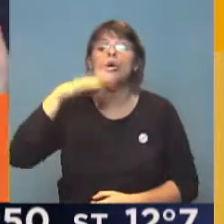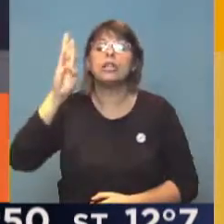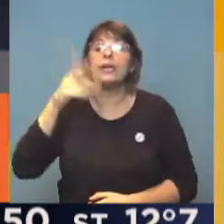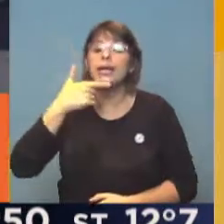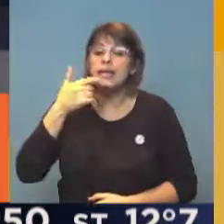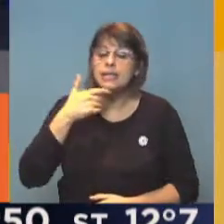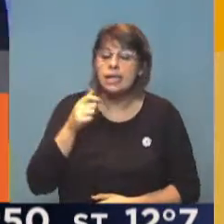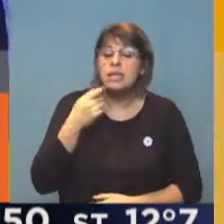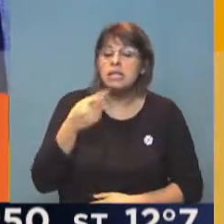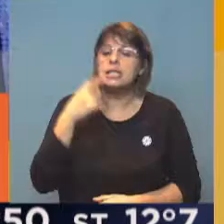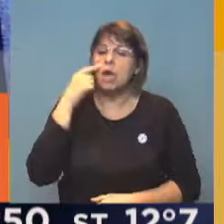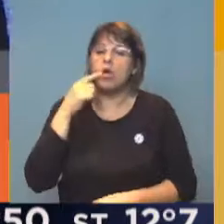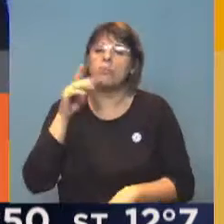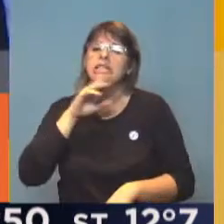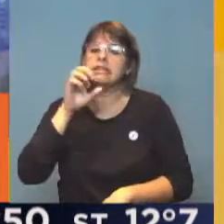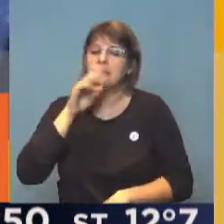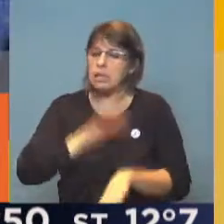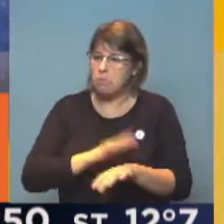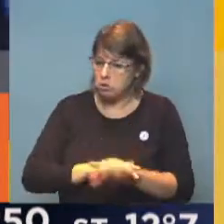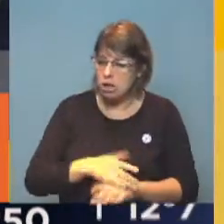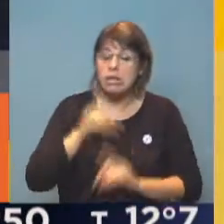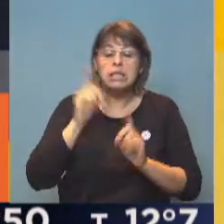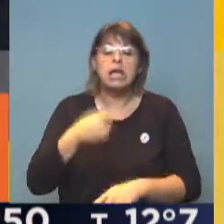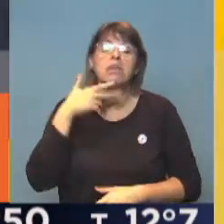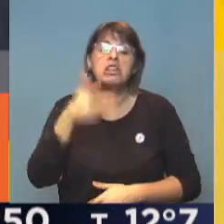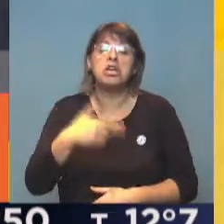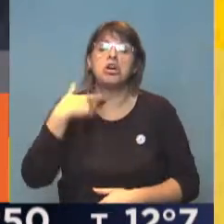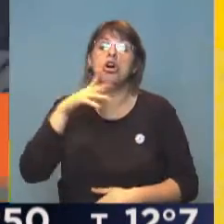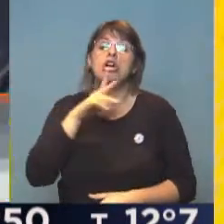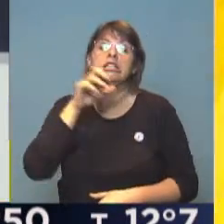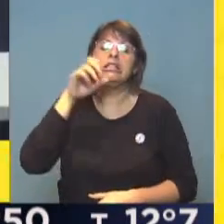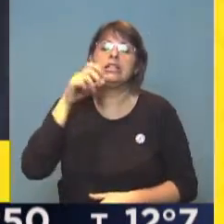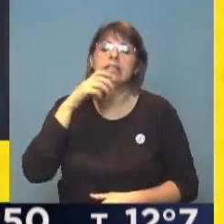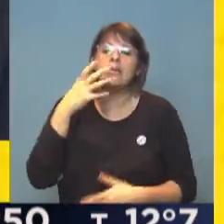Josley Batista, quien además dijo que Temer nunca tuvo el valor de enfrentarlo.